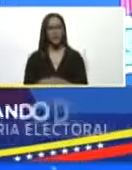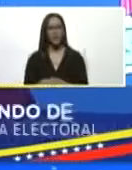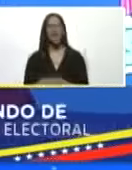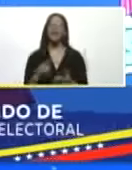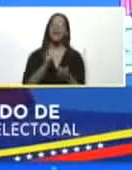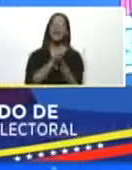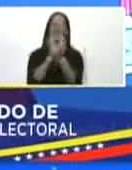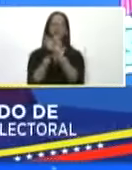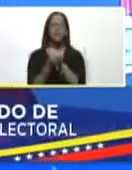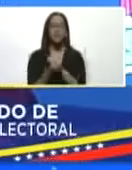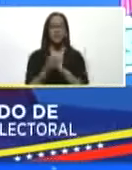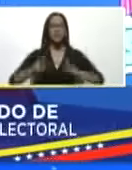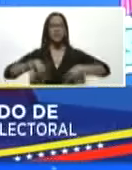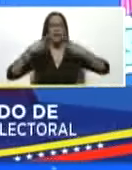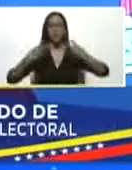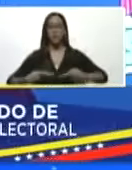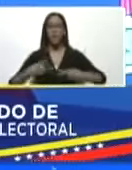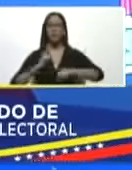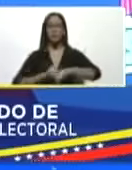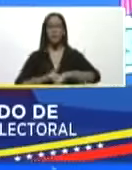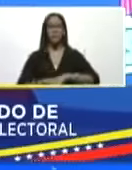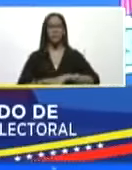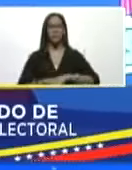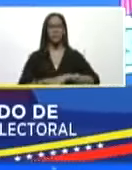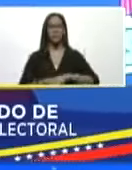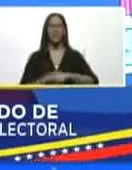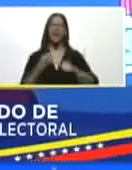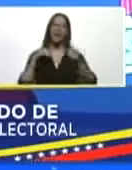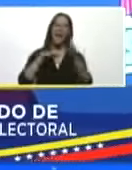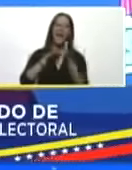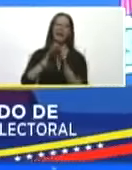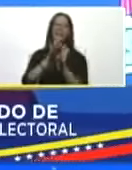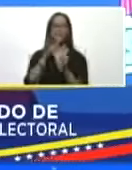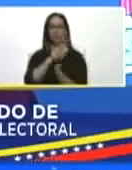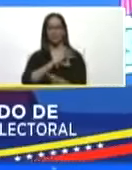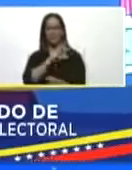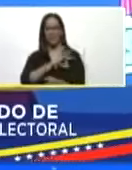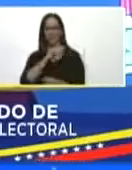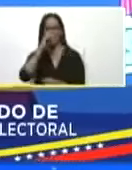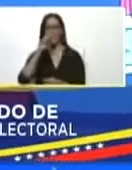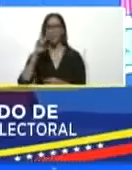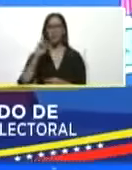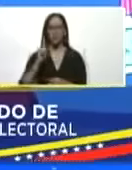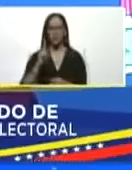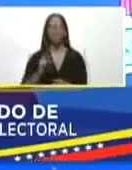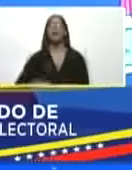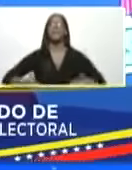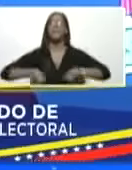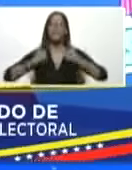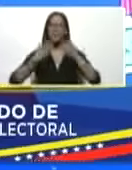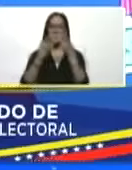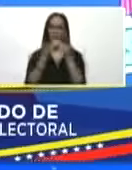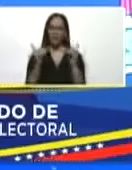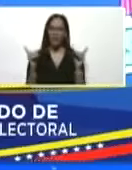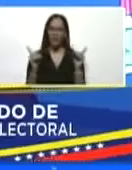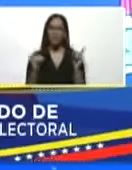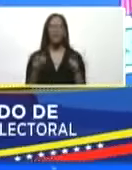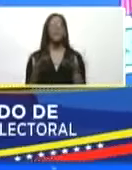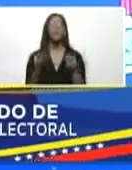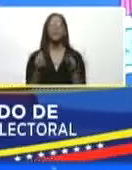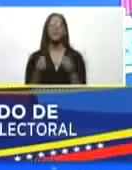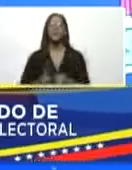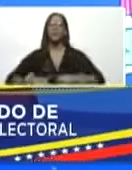la transición de la nueva época hacia el socialismo del siglo XXI. Más democracia, mucho